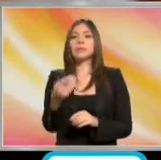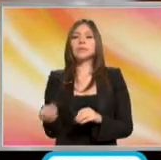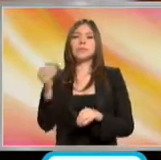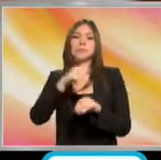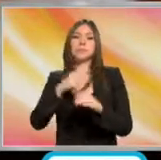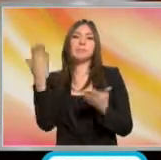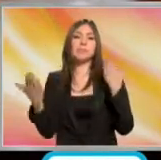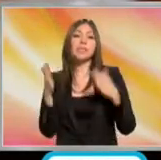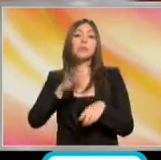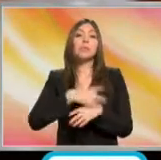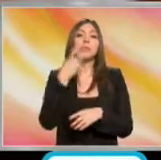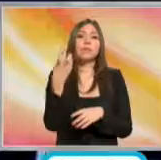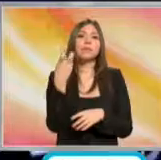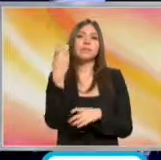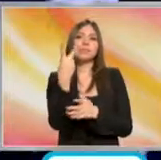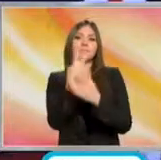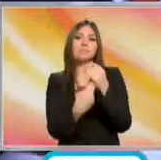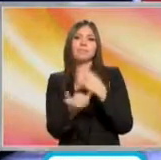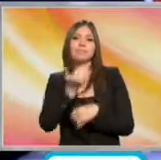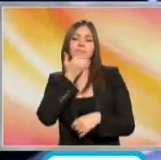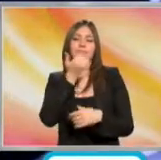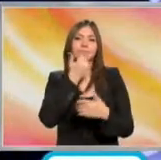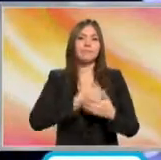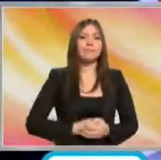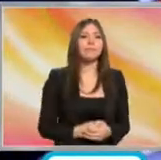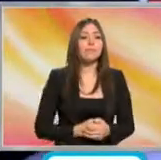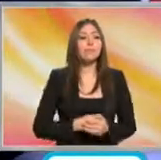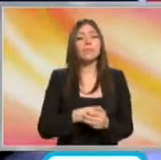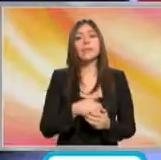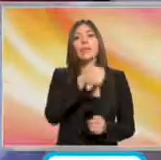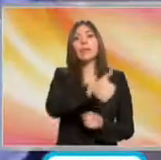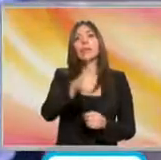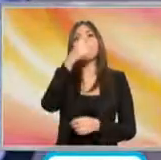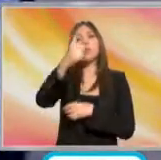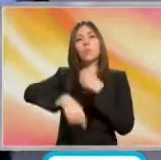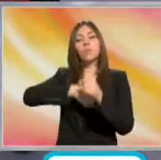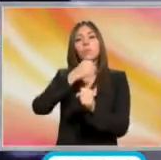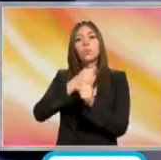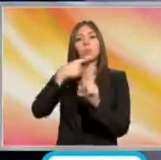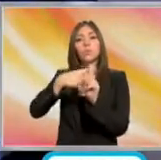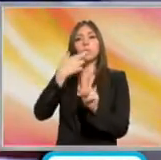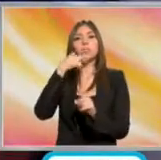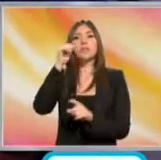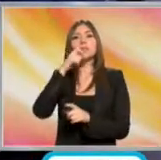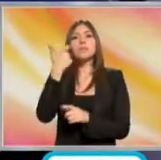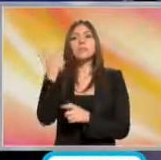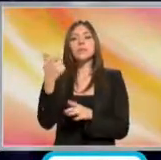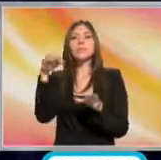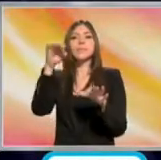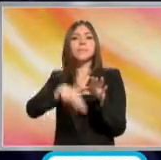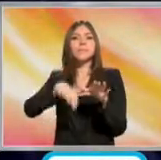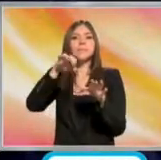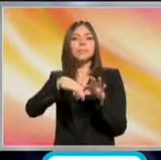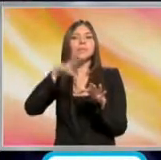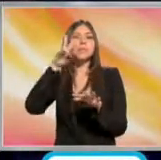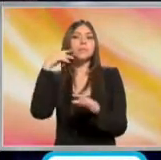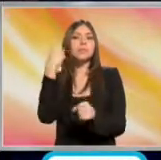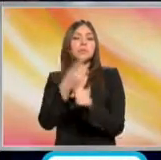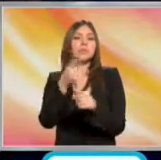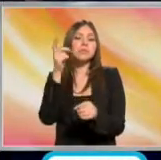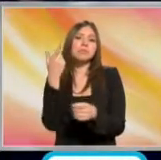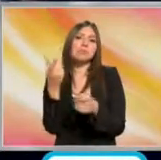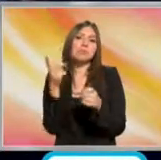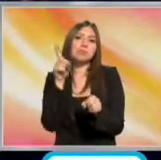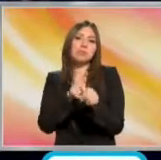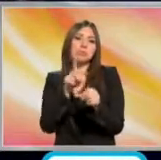lado. Entonces realmente ese es un binomio. Como cada año, la Cruz Roja lleva a cabo una colecta nacional de recaudación de fondos para su